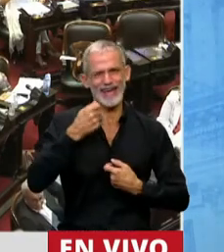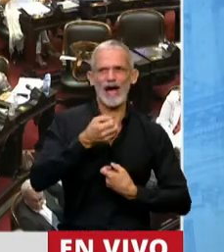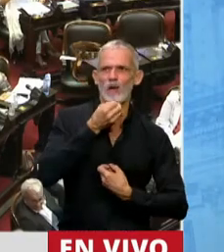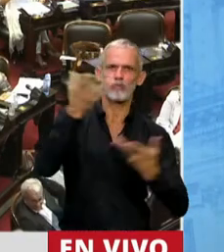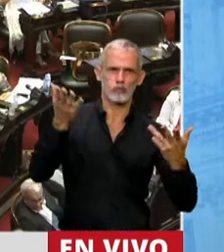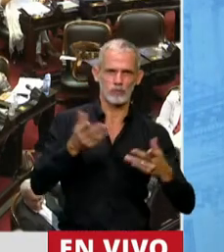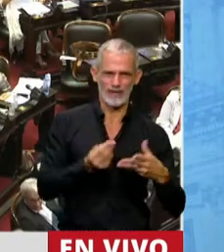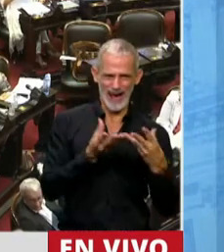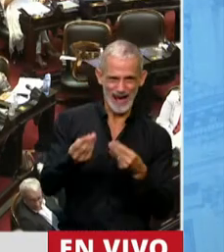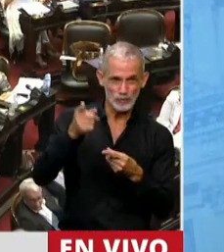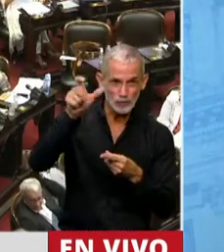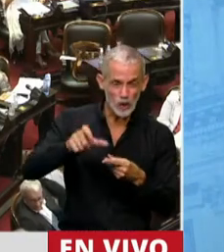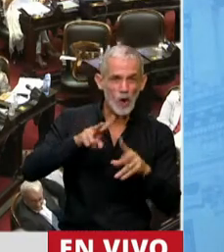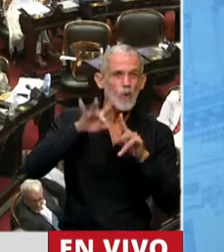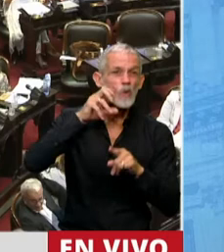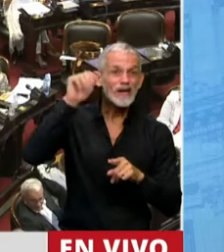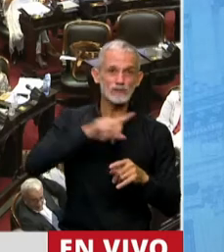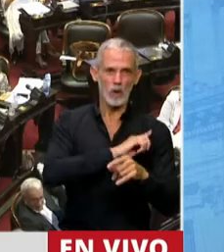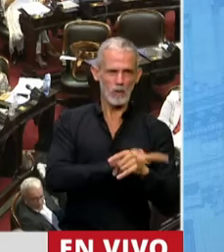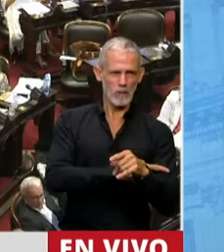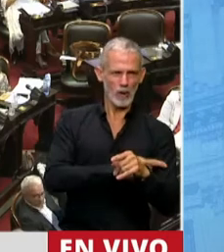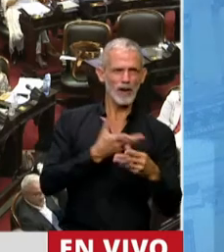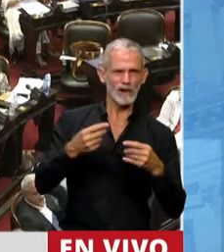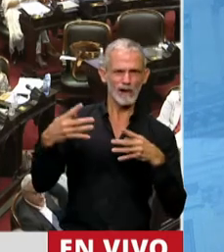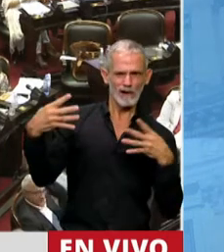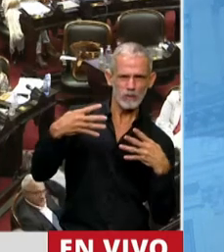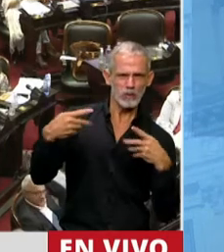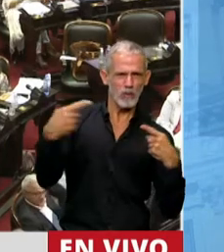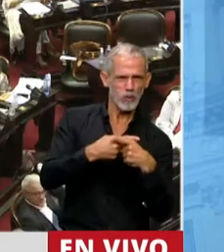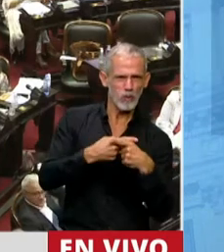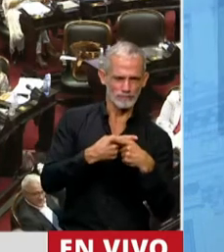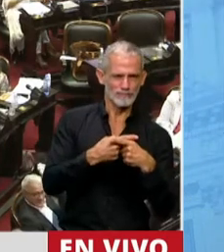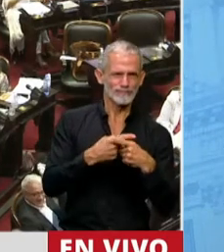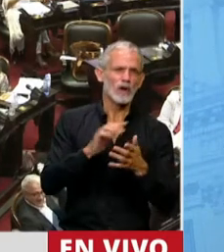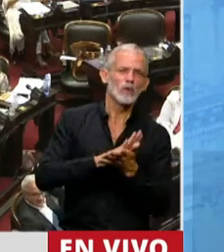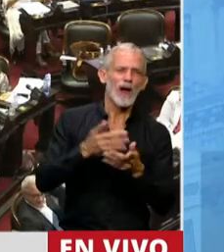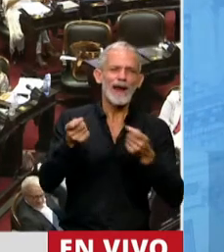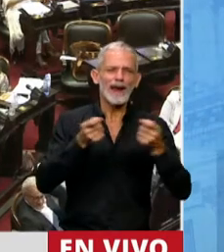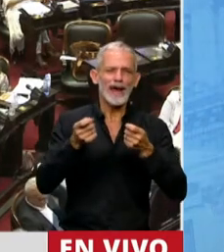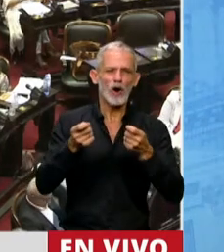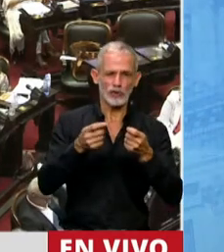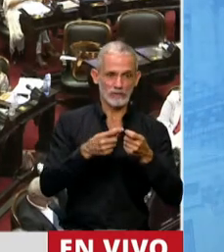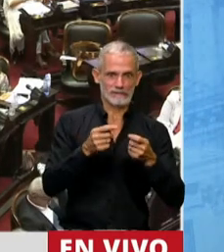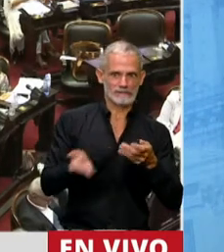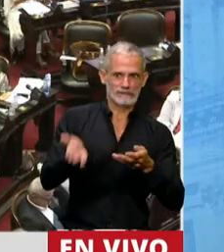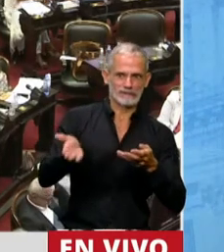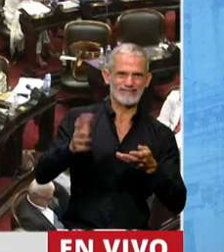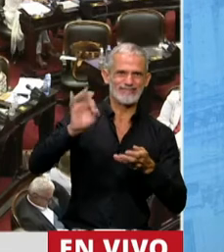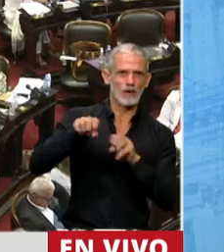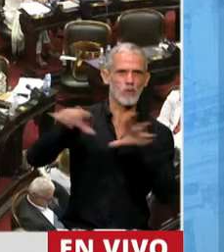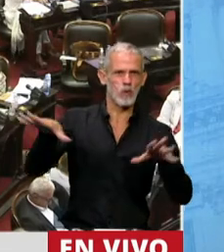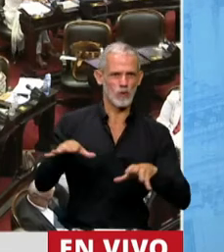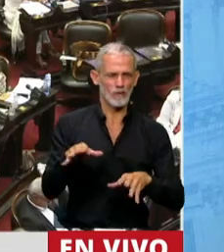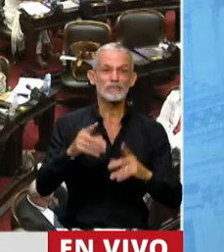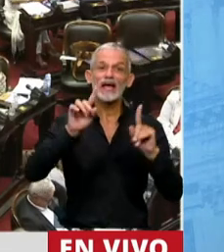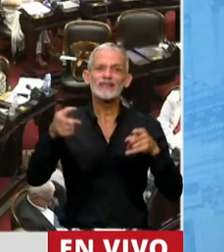y colaboró desde el poder en esa guerra sucia de negocios para que se supiera. Pasó